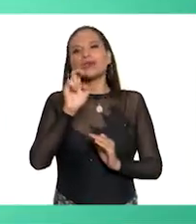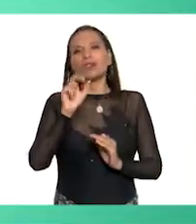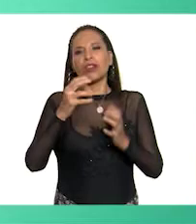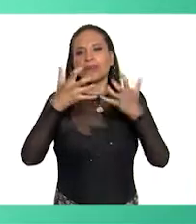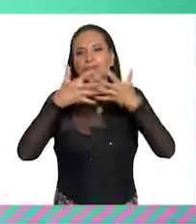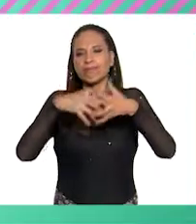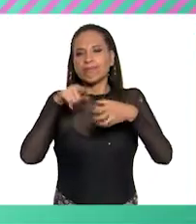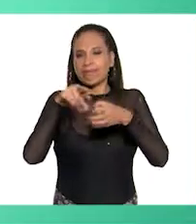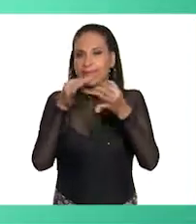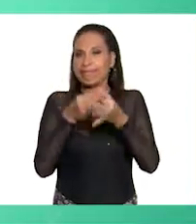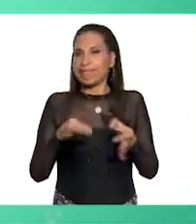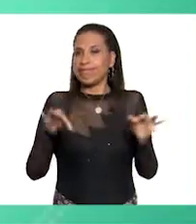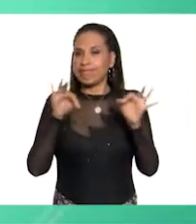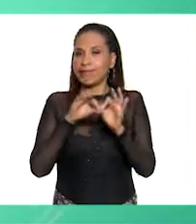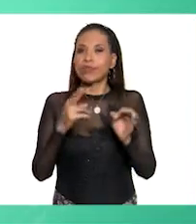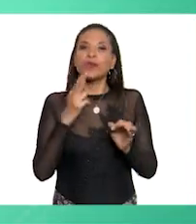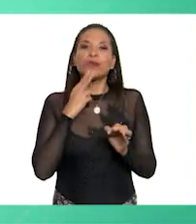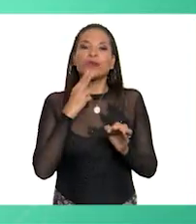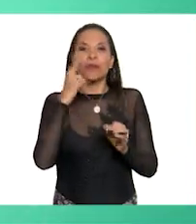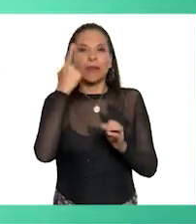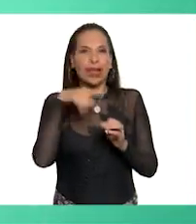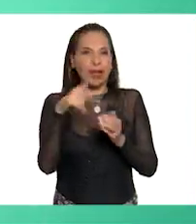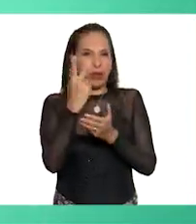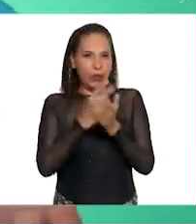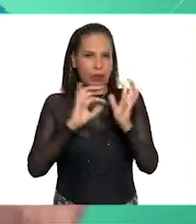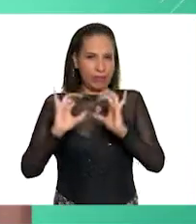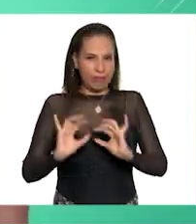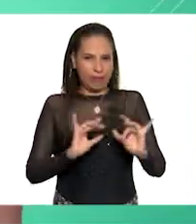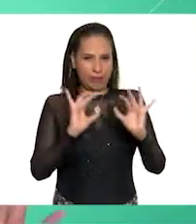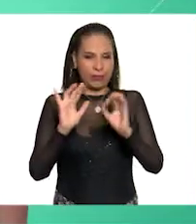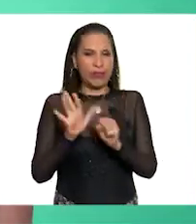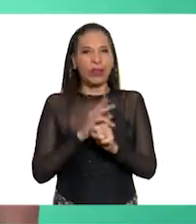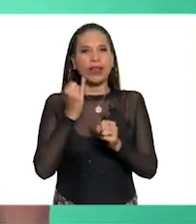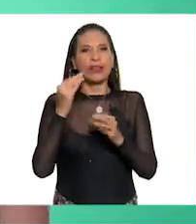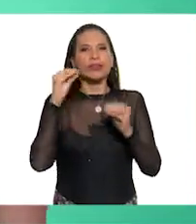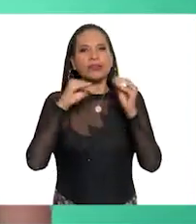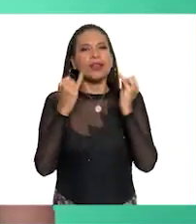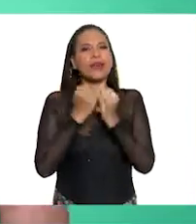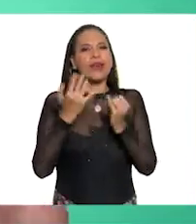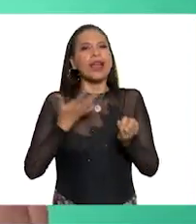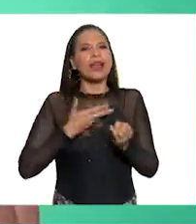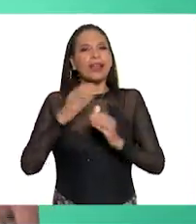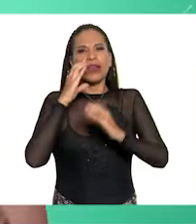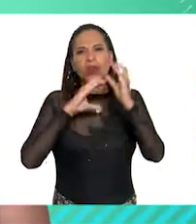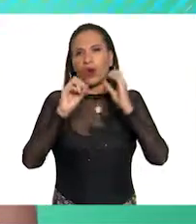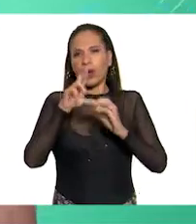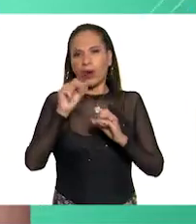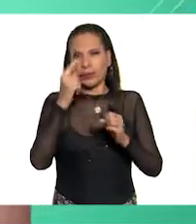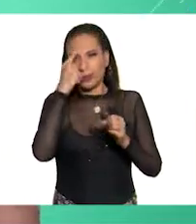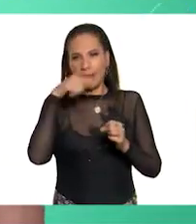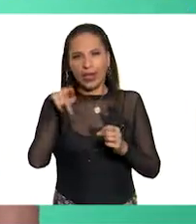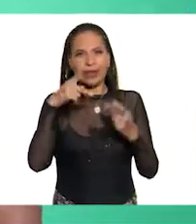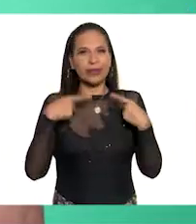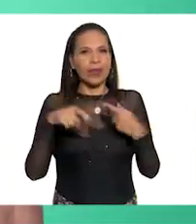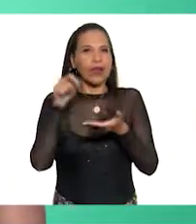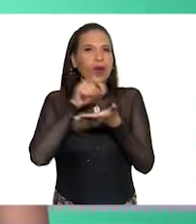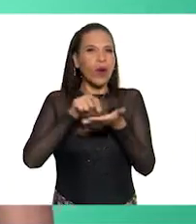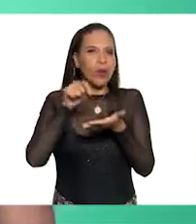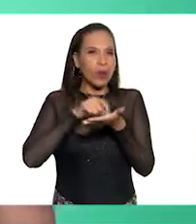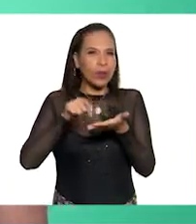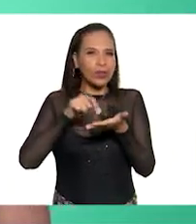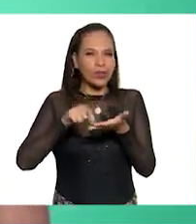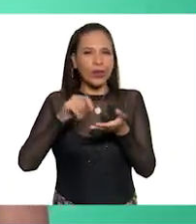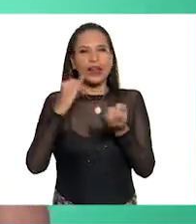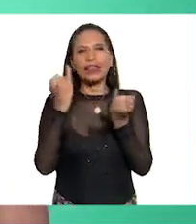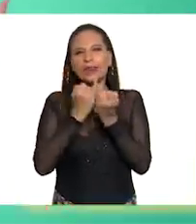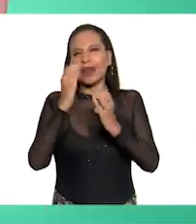es muy importante y útil para los programadores. Así como contar con coros lo es para los compositores en el caso de